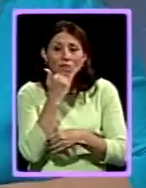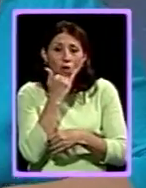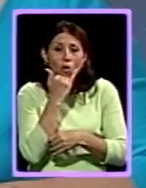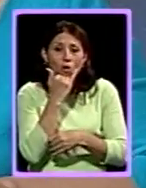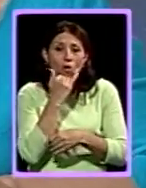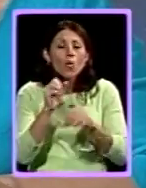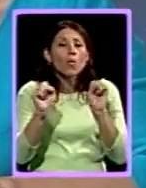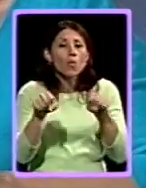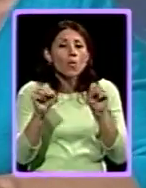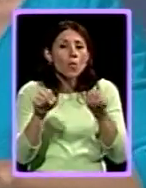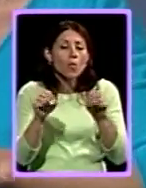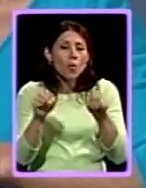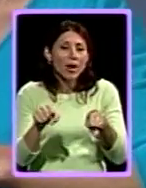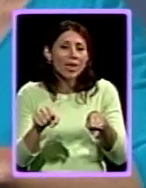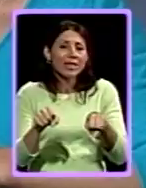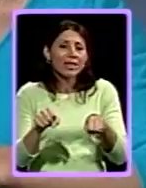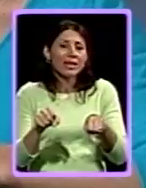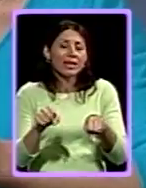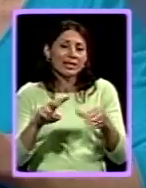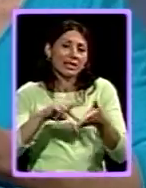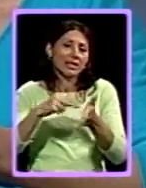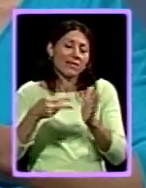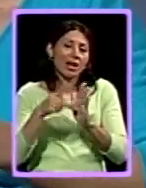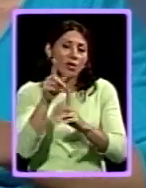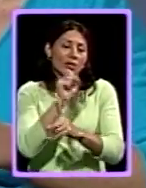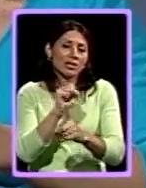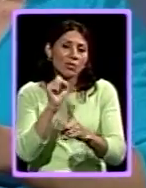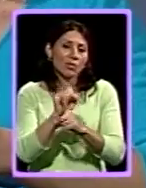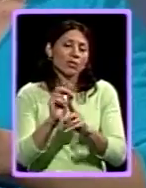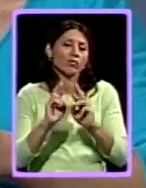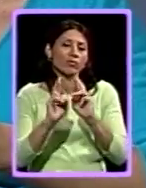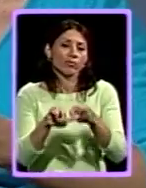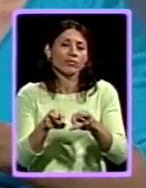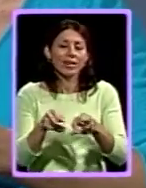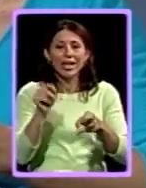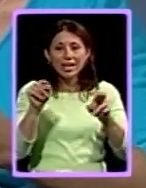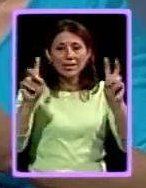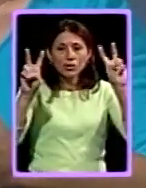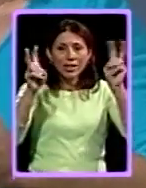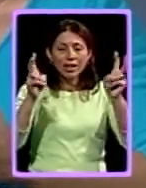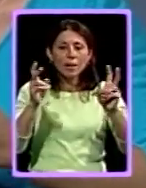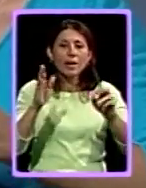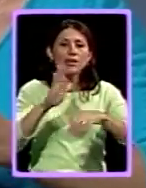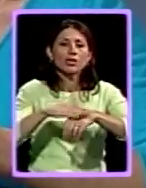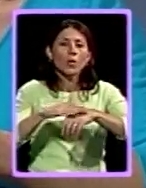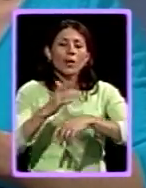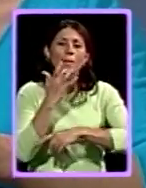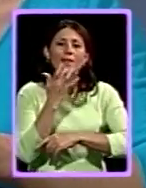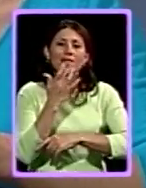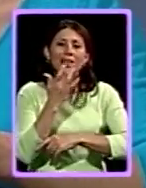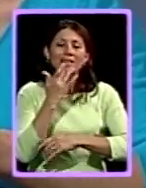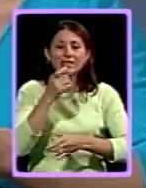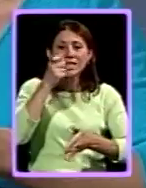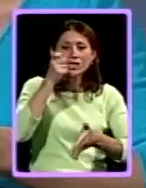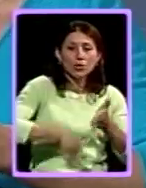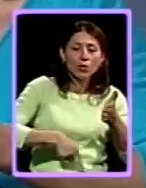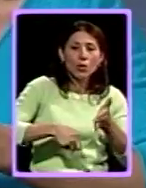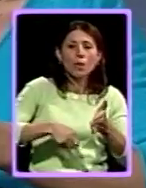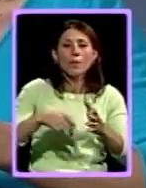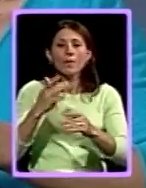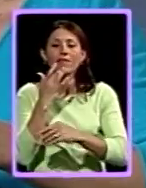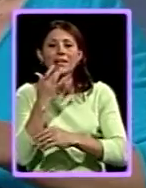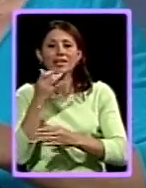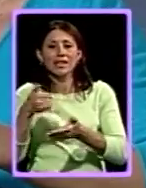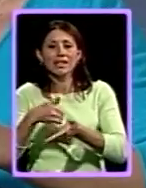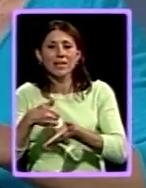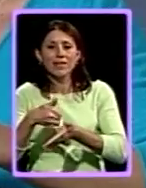puede llegar a ser, ¿verdad?, un problema serio. Esto es el tema de las preferencias duras o las preferencias débiles y en Estados Unidos